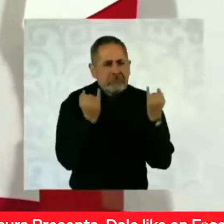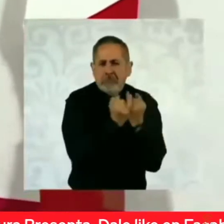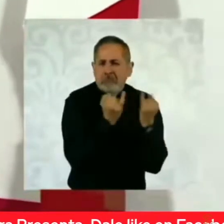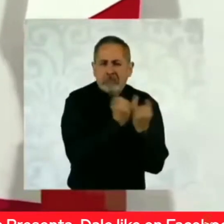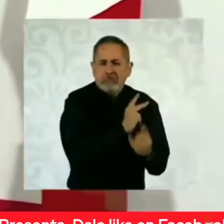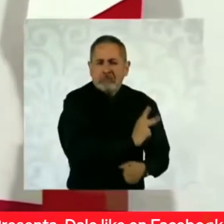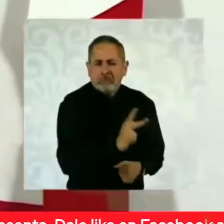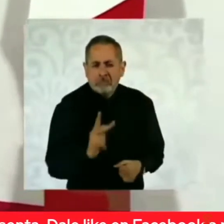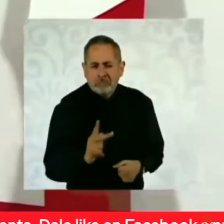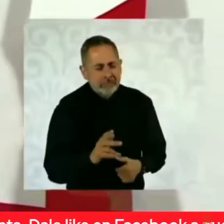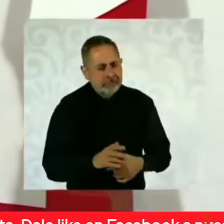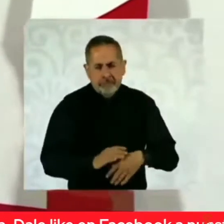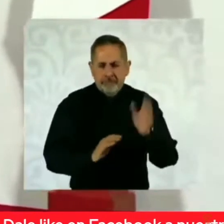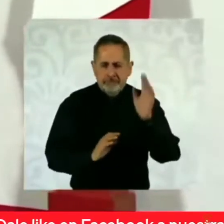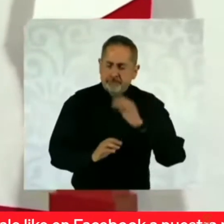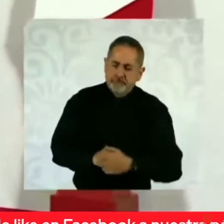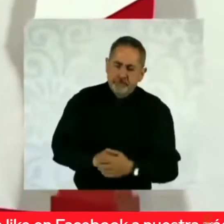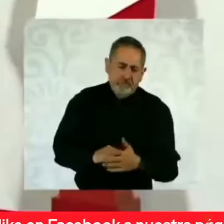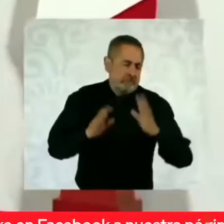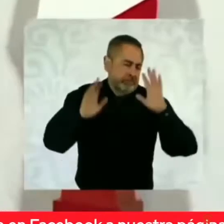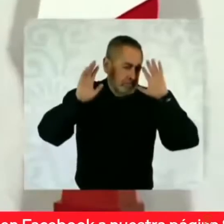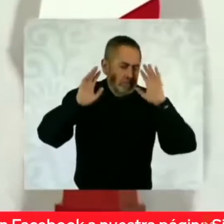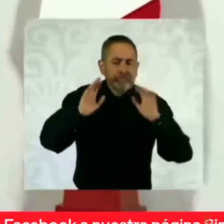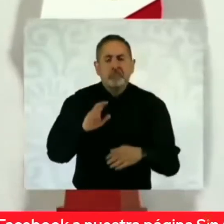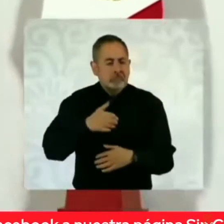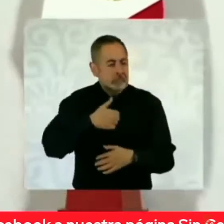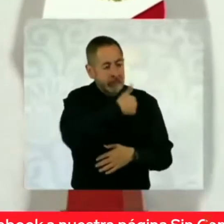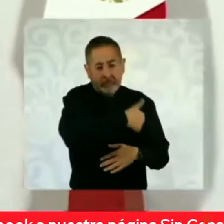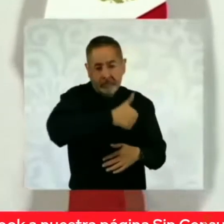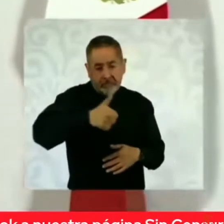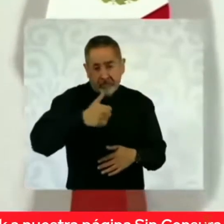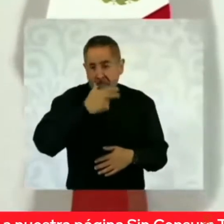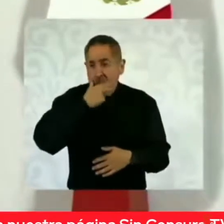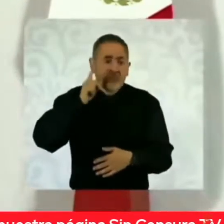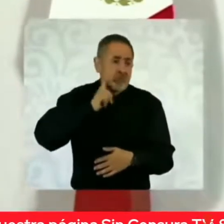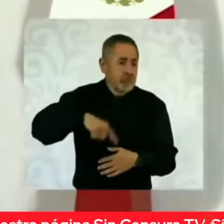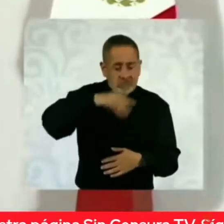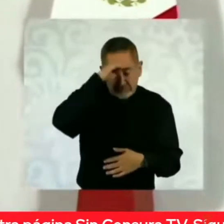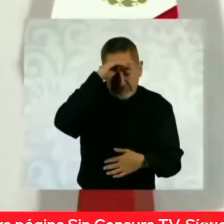Ahora, cualquier mexicano o mexicana tiene derecho a pensar como quiera pensar.